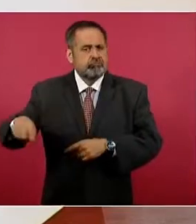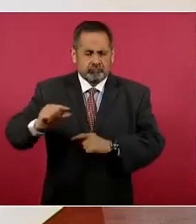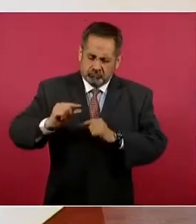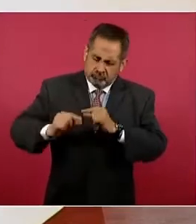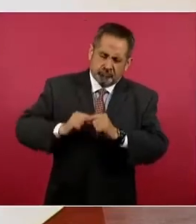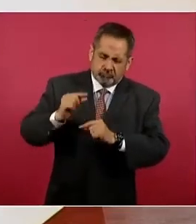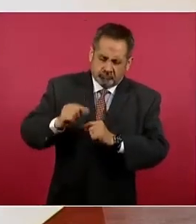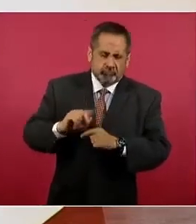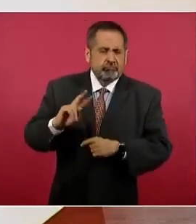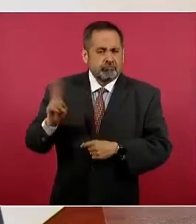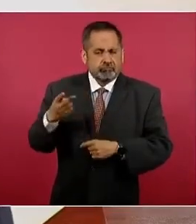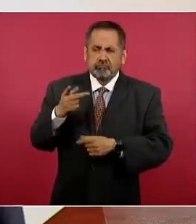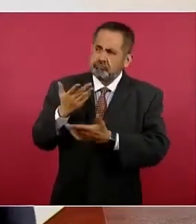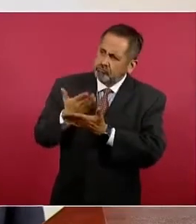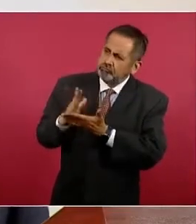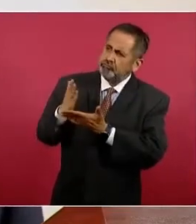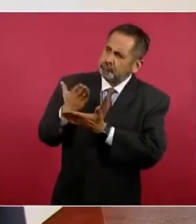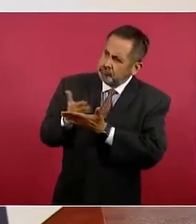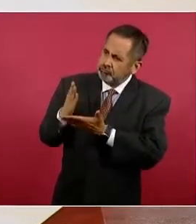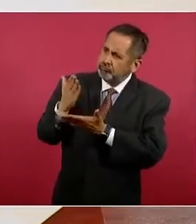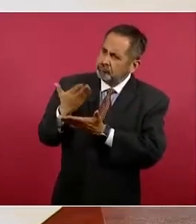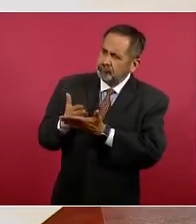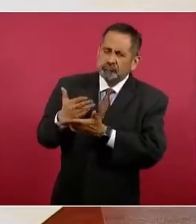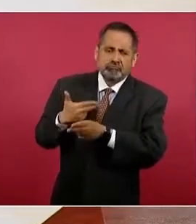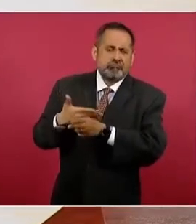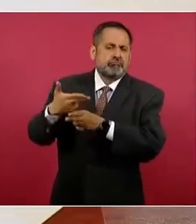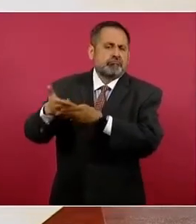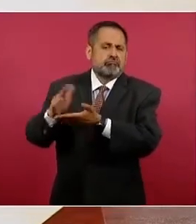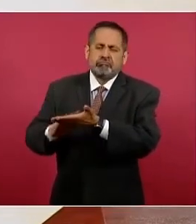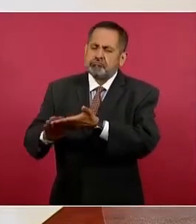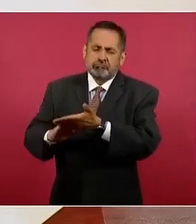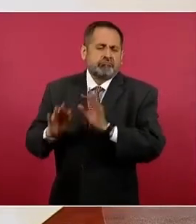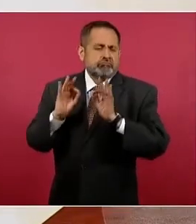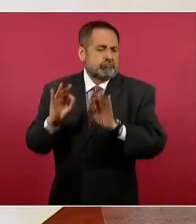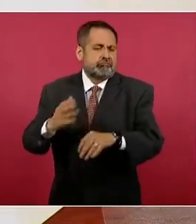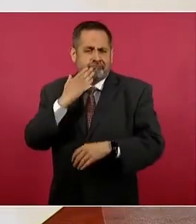y es muy honesta.